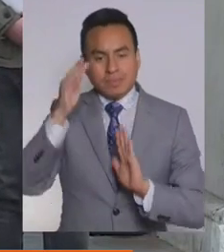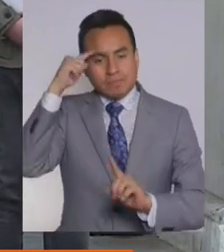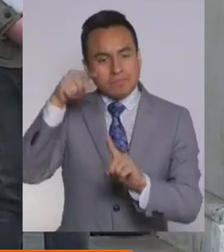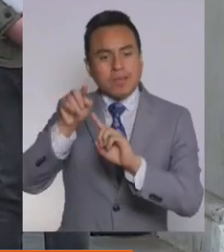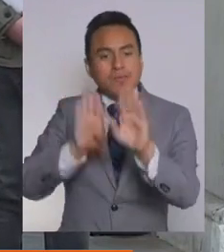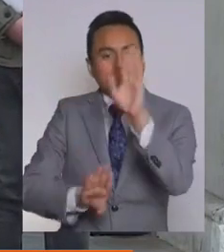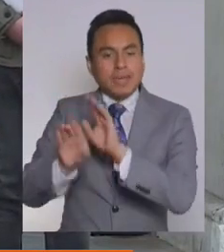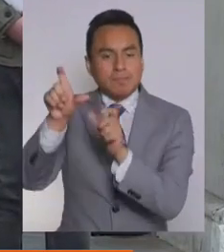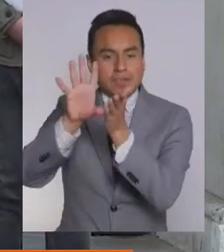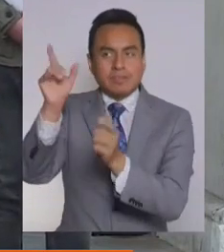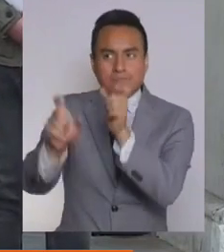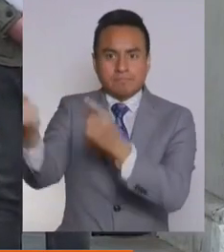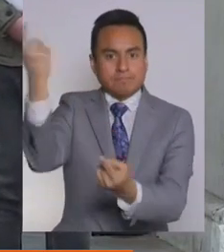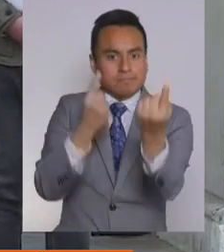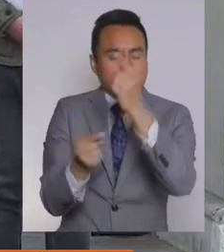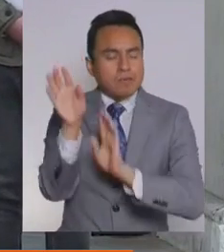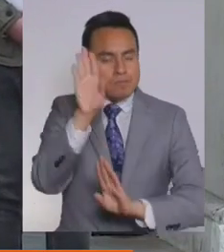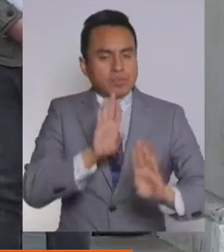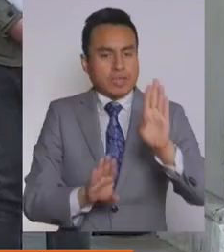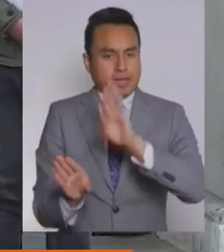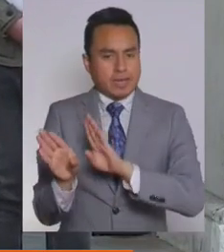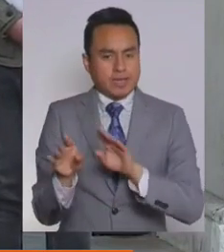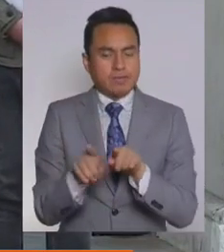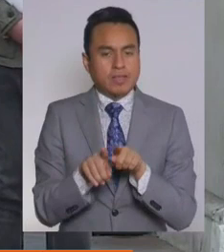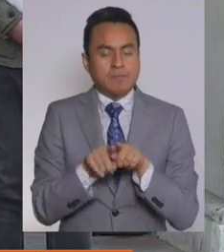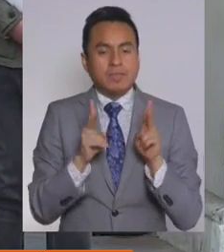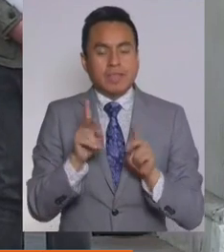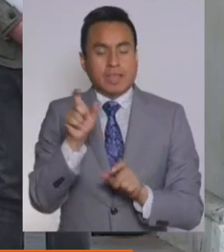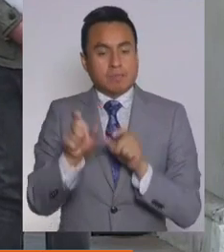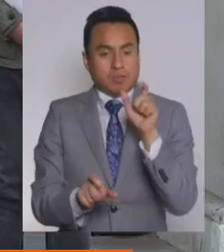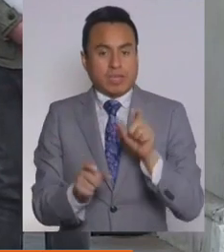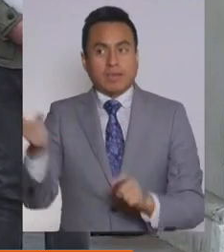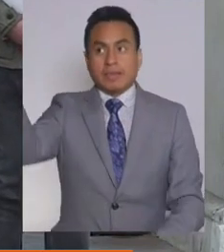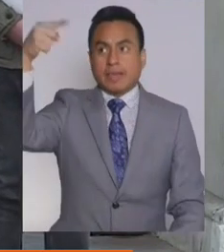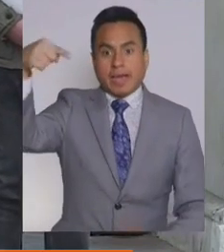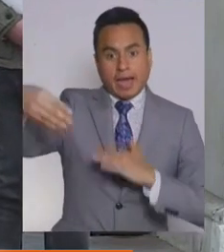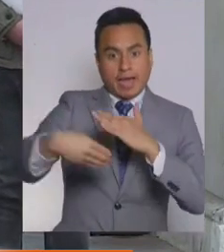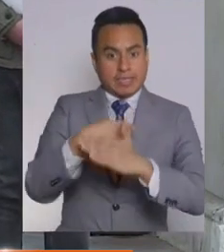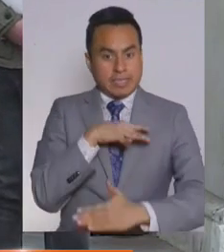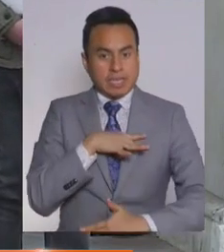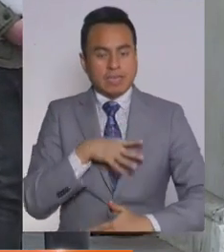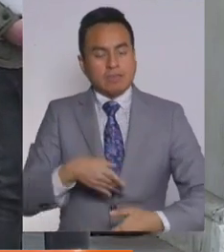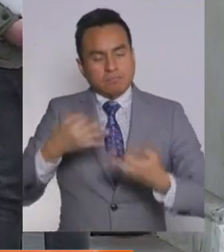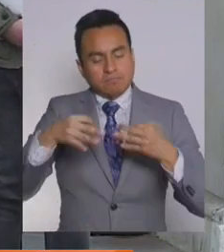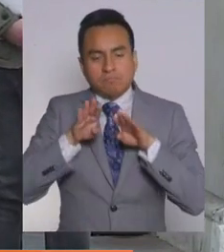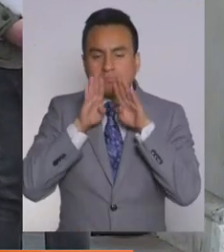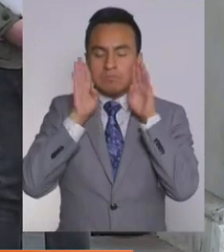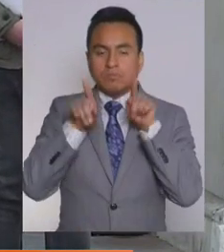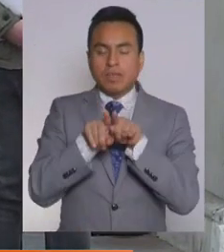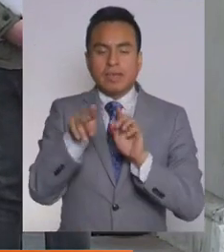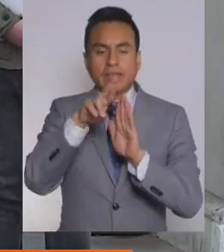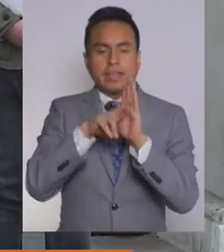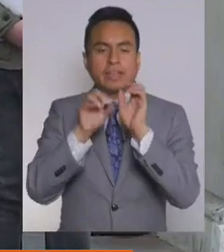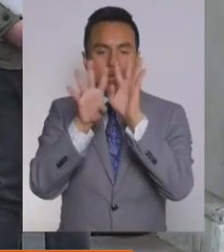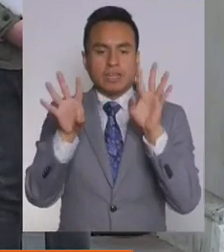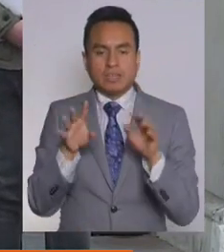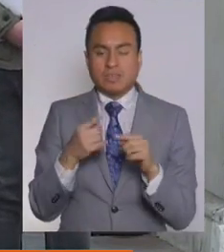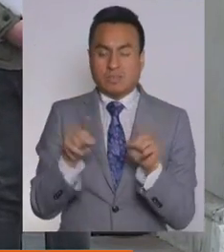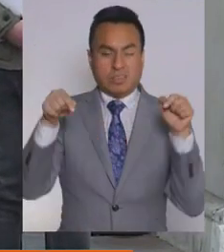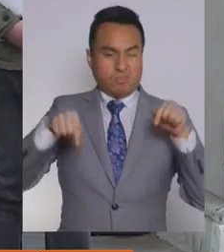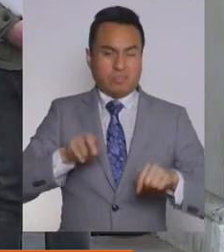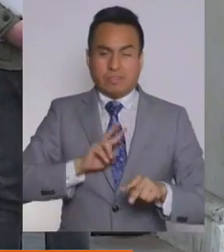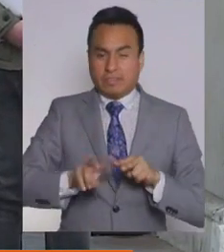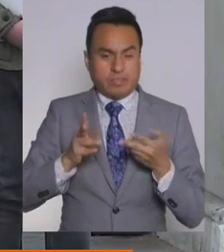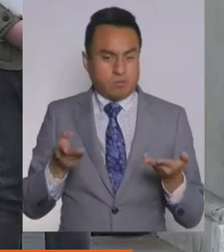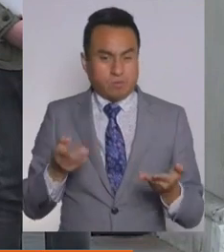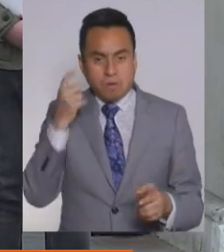la migración y que permita que las personas que lleguen a Chile lo hagan de manera digna, con reglas claras, y no como se está haciendo hoy